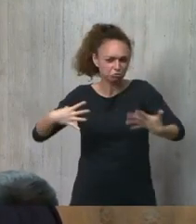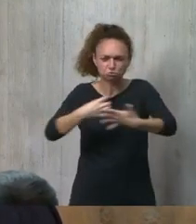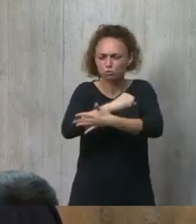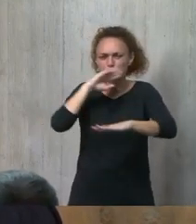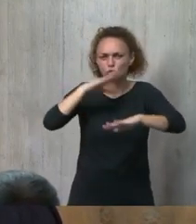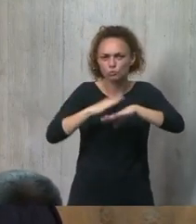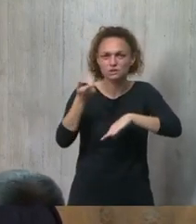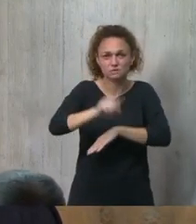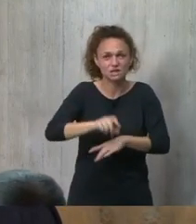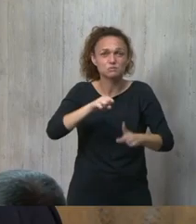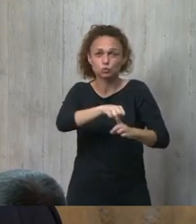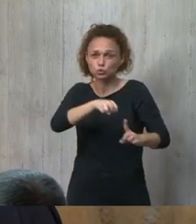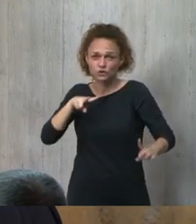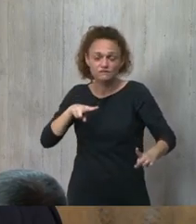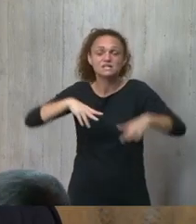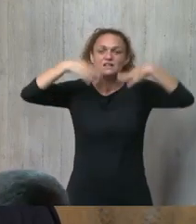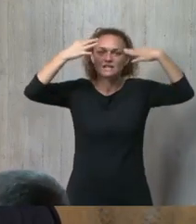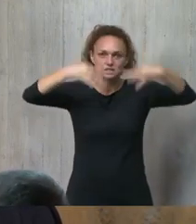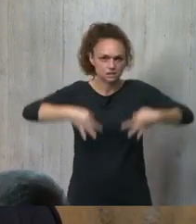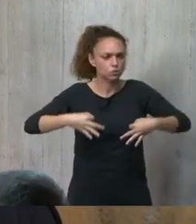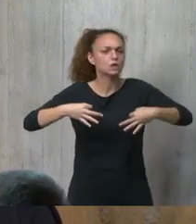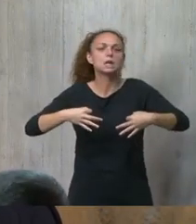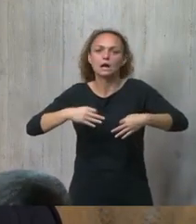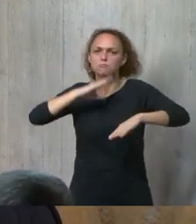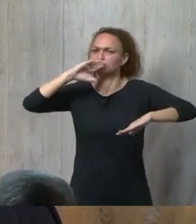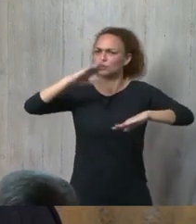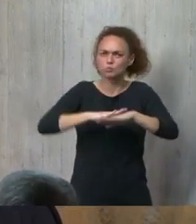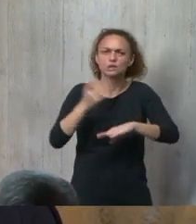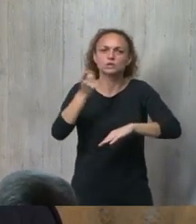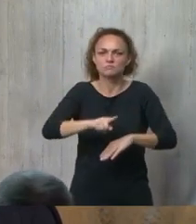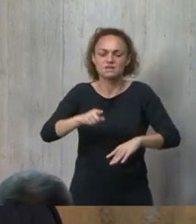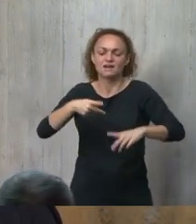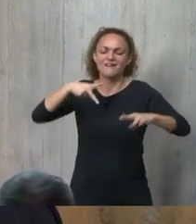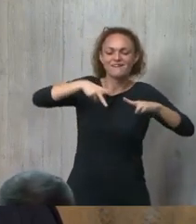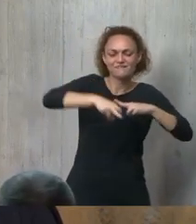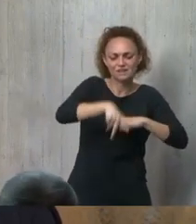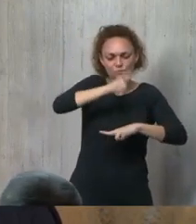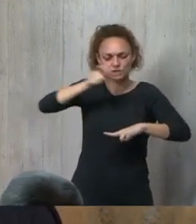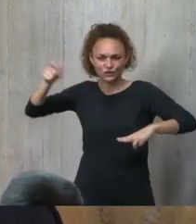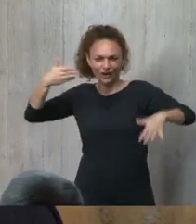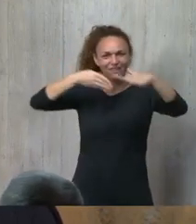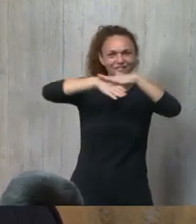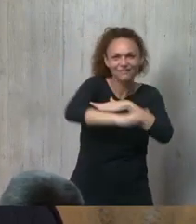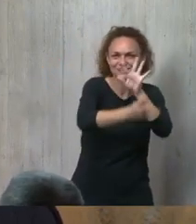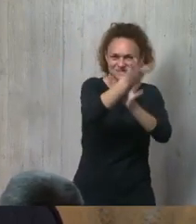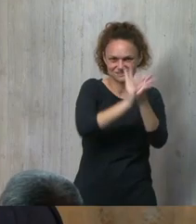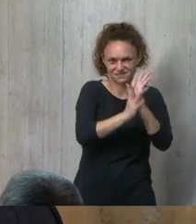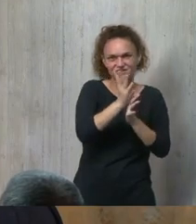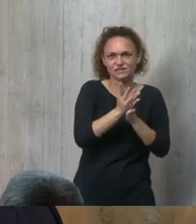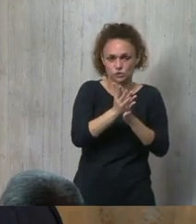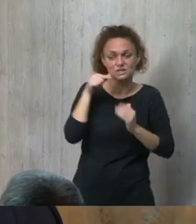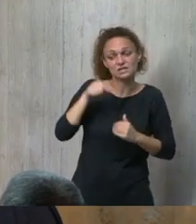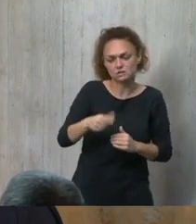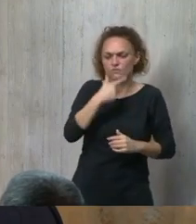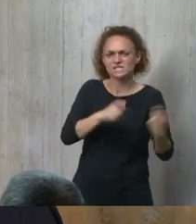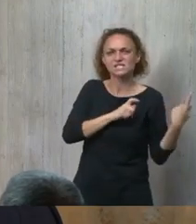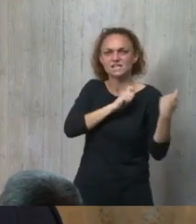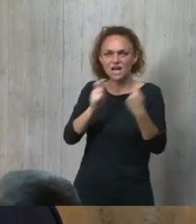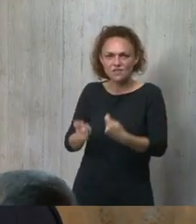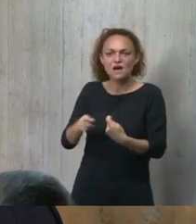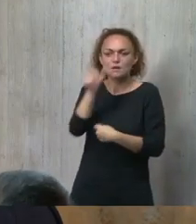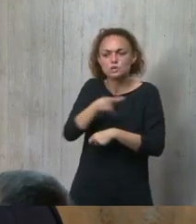seguridad para evitar que accedan las personas a la zona del incendio y que también eso facilita las labores de los propios equipos de extinción